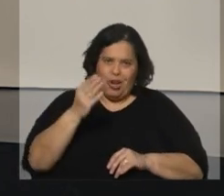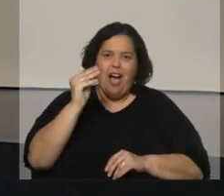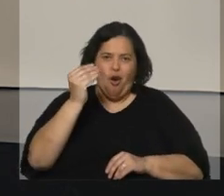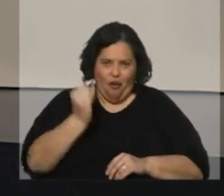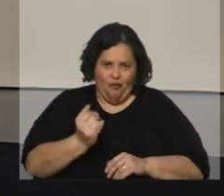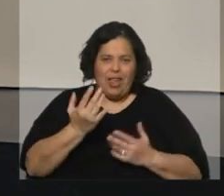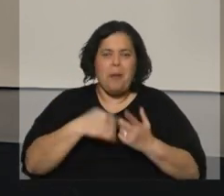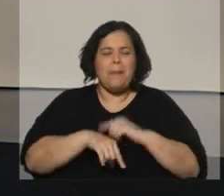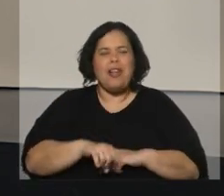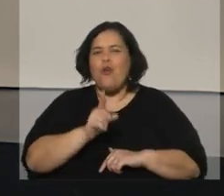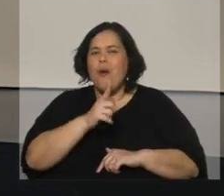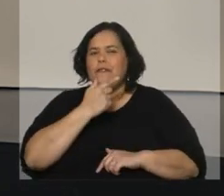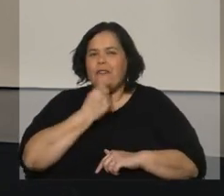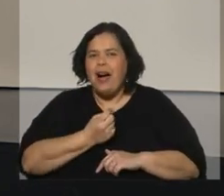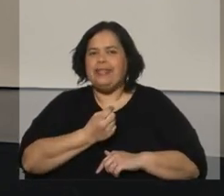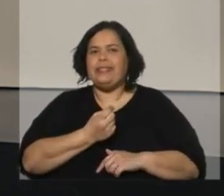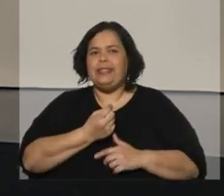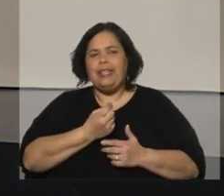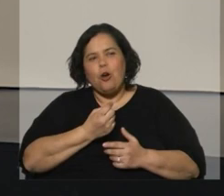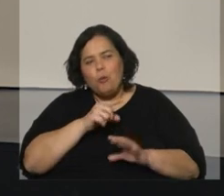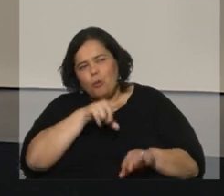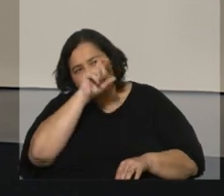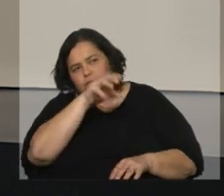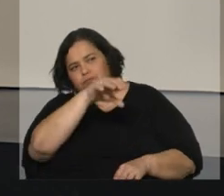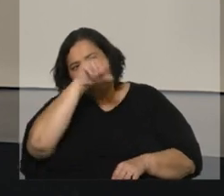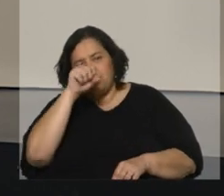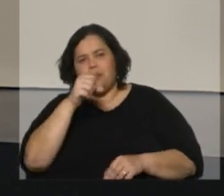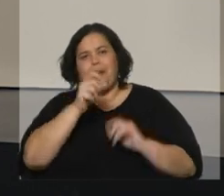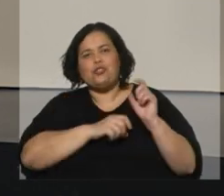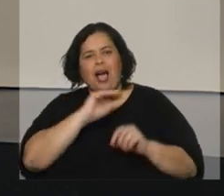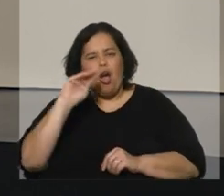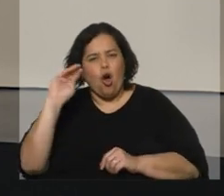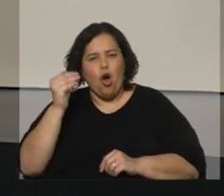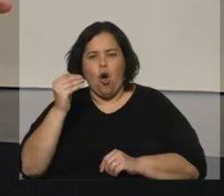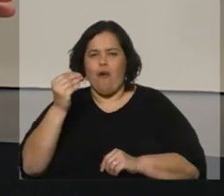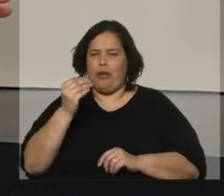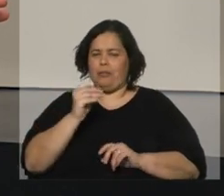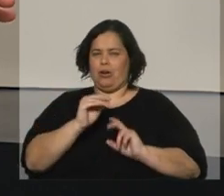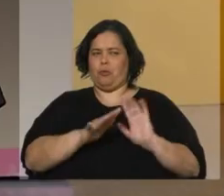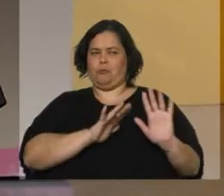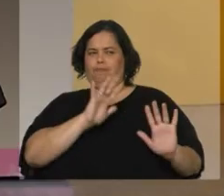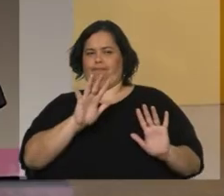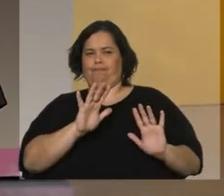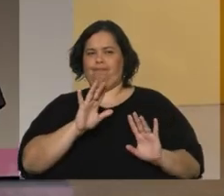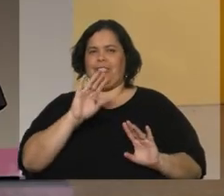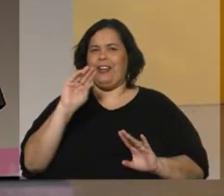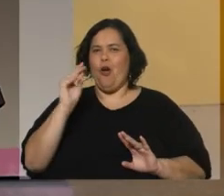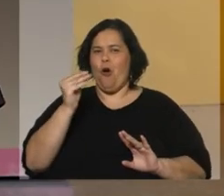pero no es fácil sintonizar claro El joven es una persona más bien cítrica con